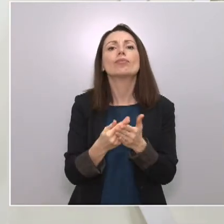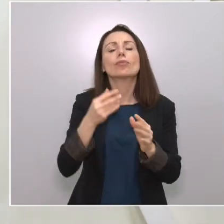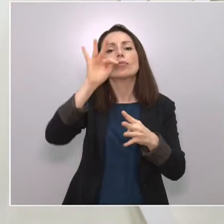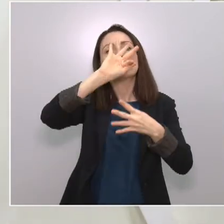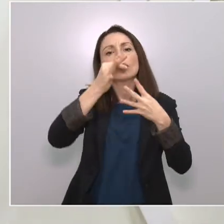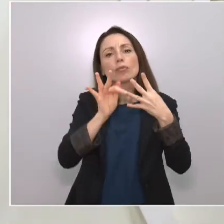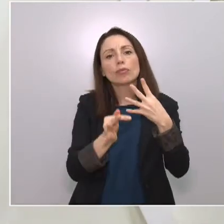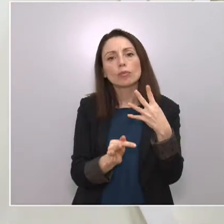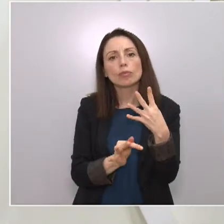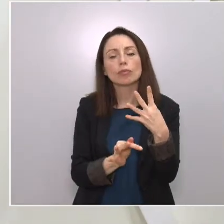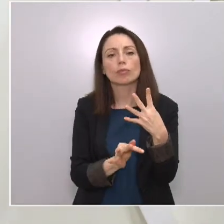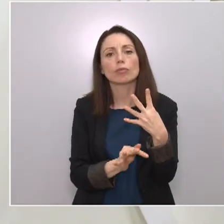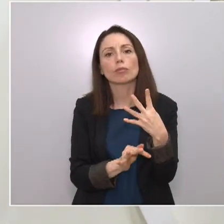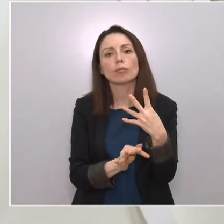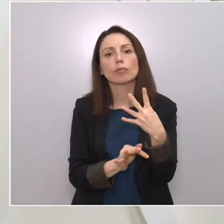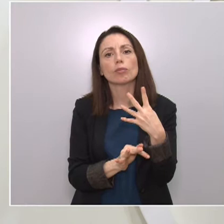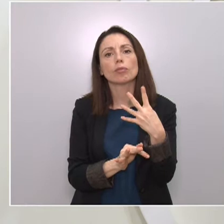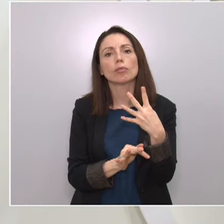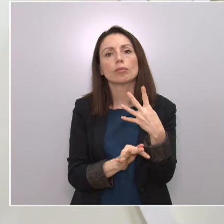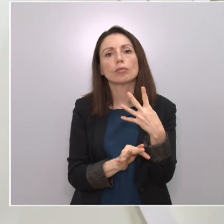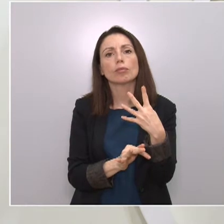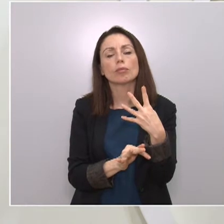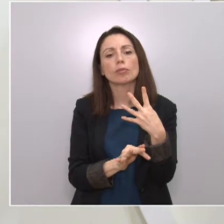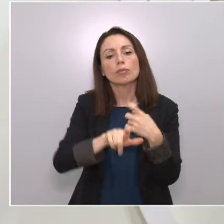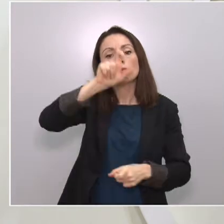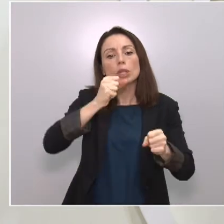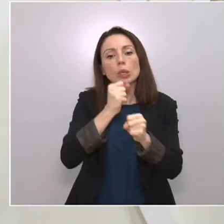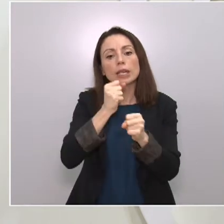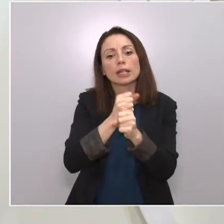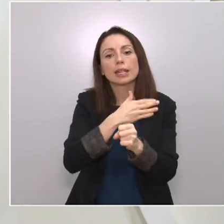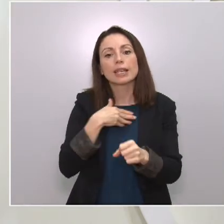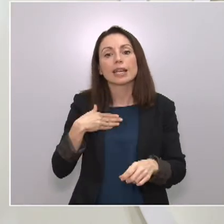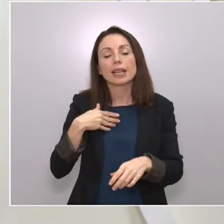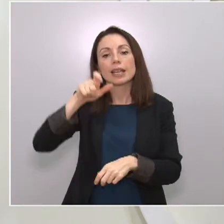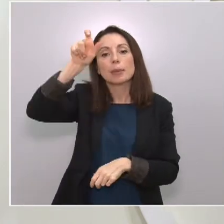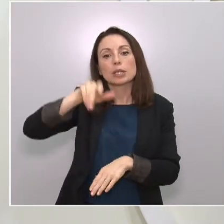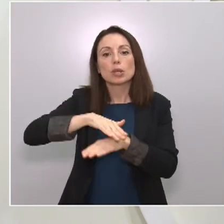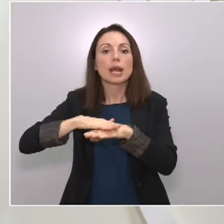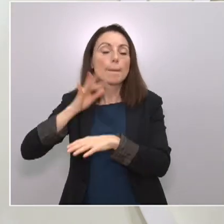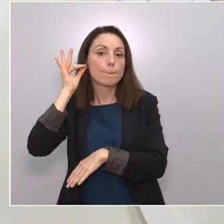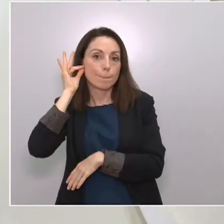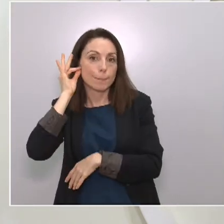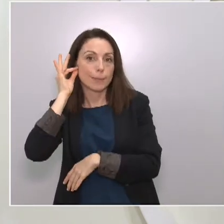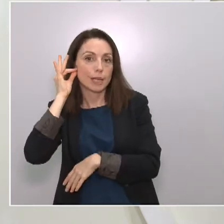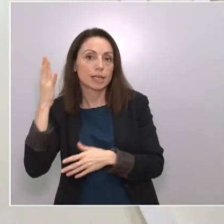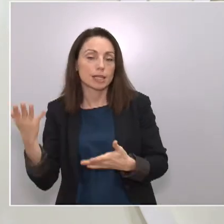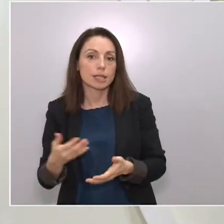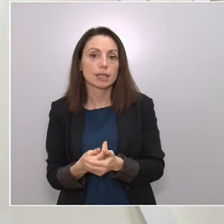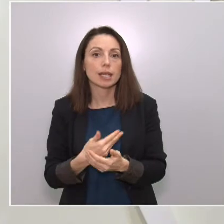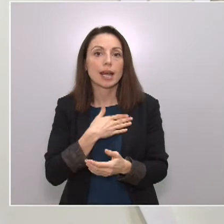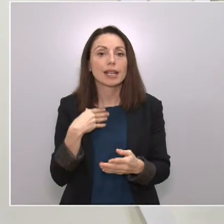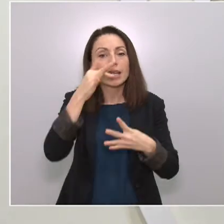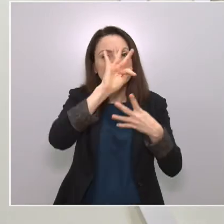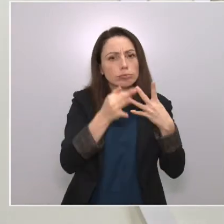cuestionario que quiere que rellenen esos trabajadores la ministra del Gobierno de Pedro Sánchez es necesario o no